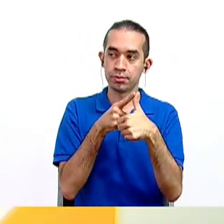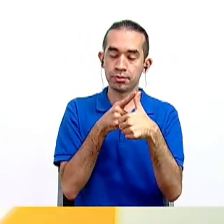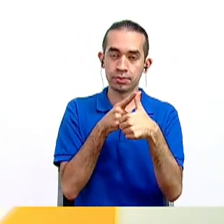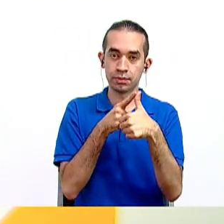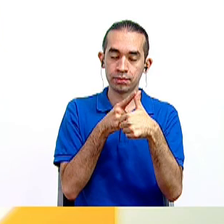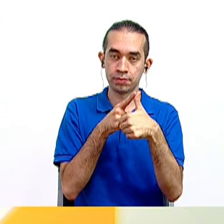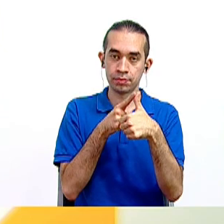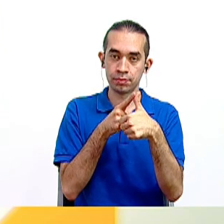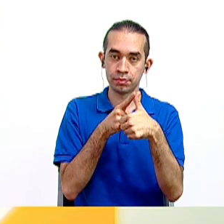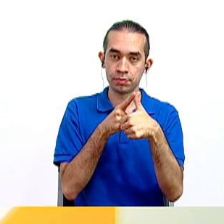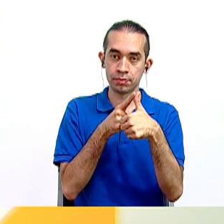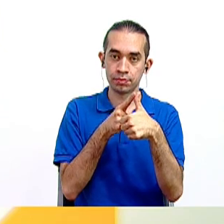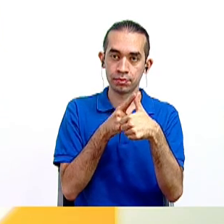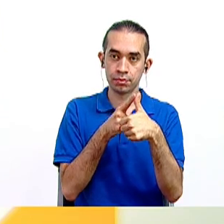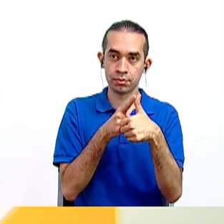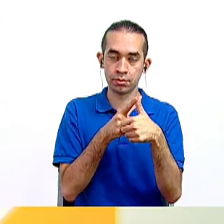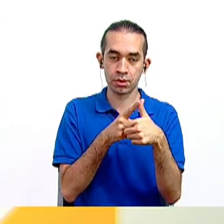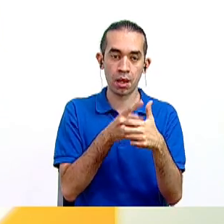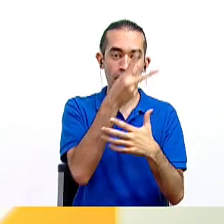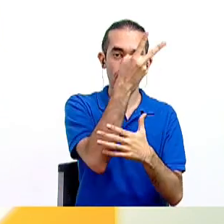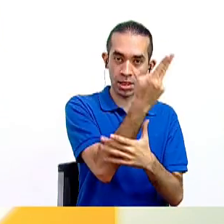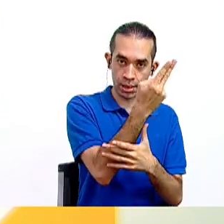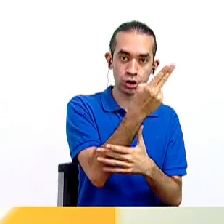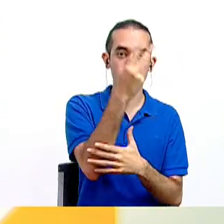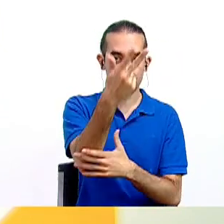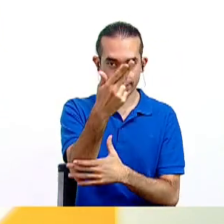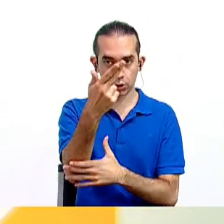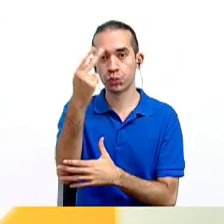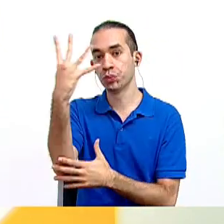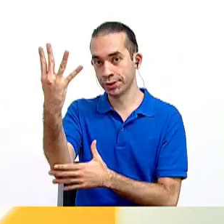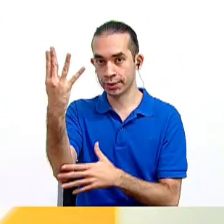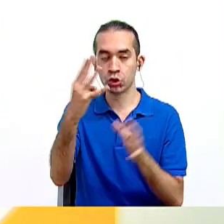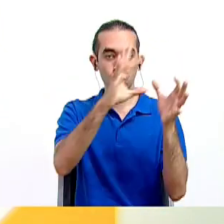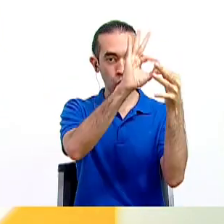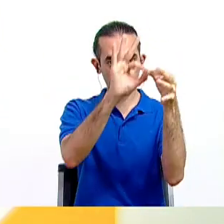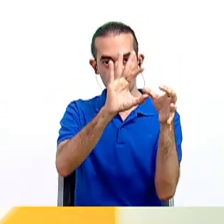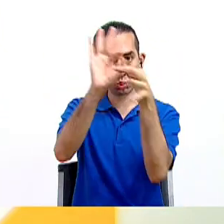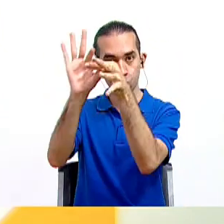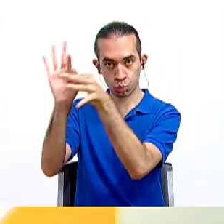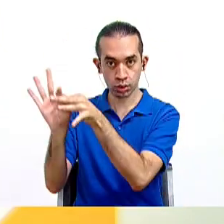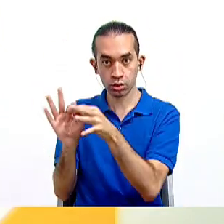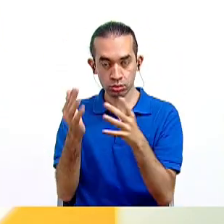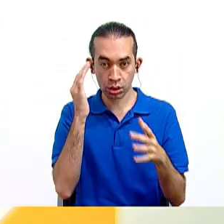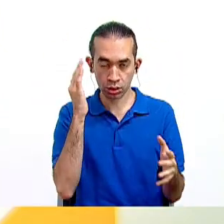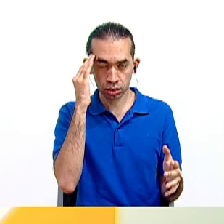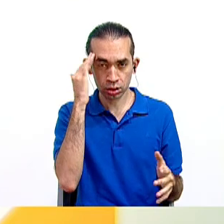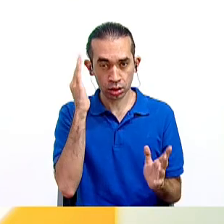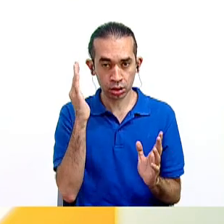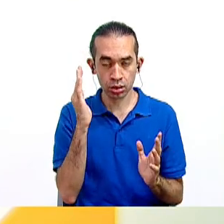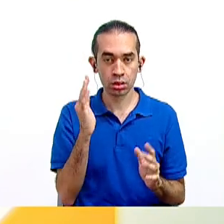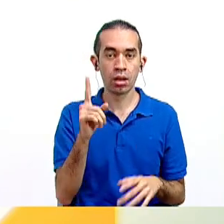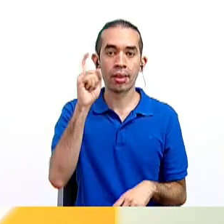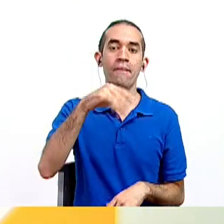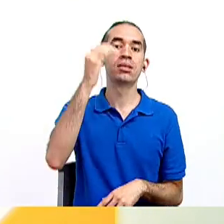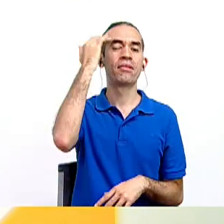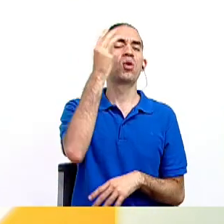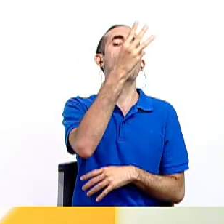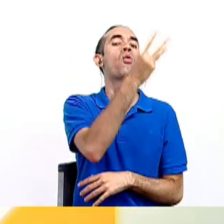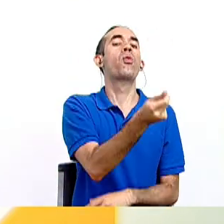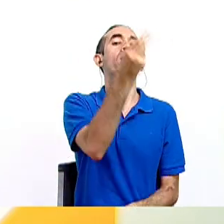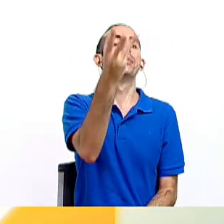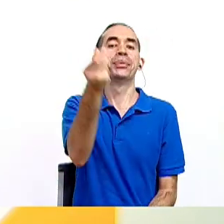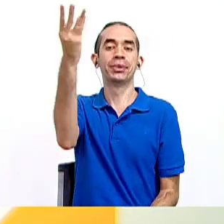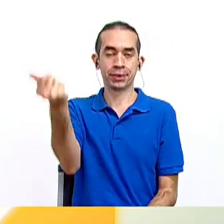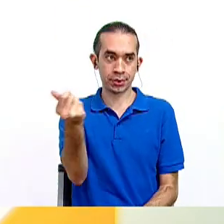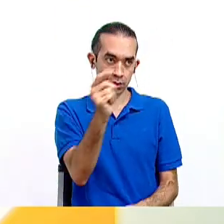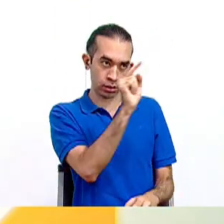¿Logro reconocer los compuestos binarios de los ternarios de los cuaternarios? Acuérdense que para eso tienen que saber cuántos elementos químicos